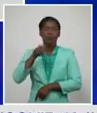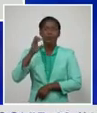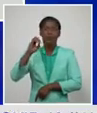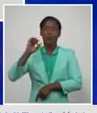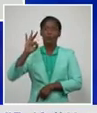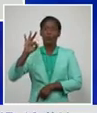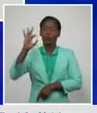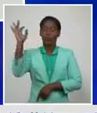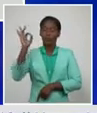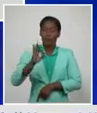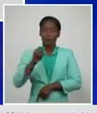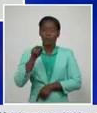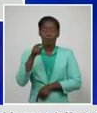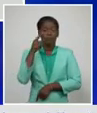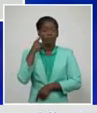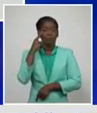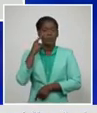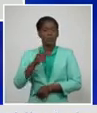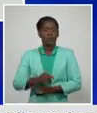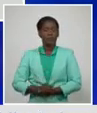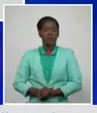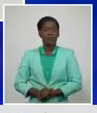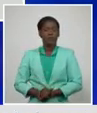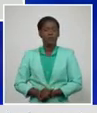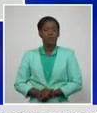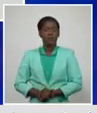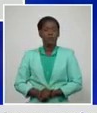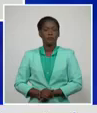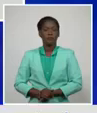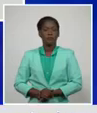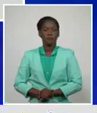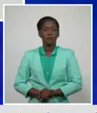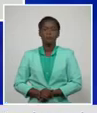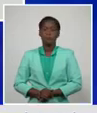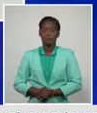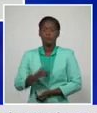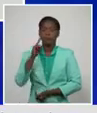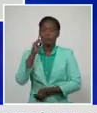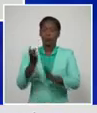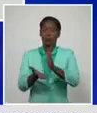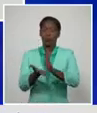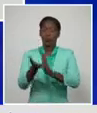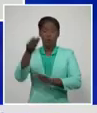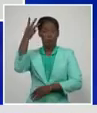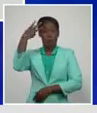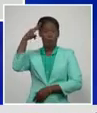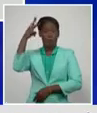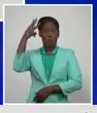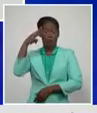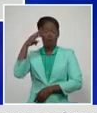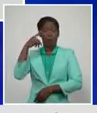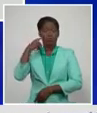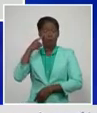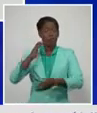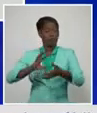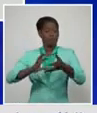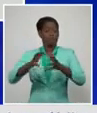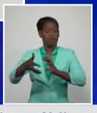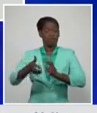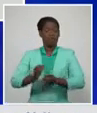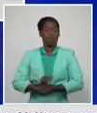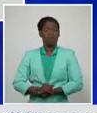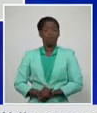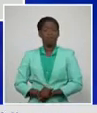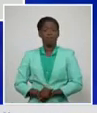9,08%, pues dice de por sí la elevada letalidad que presenta este país.